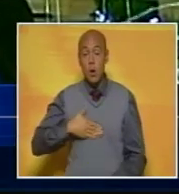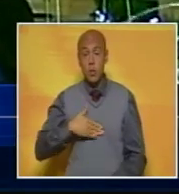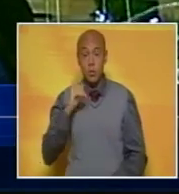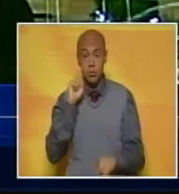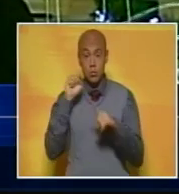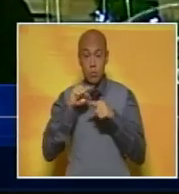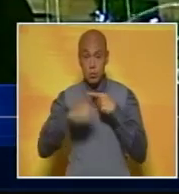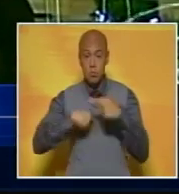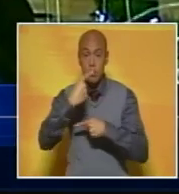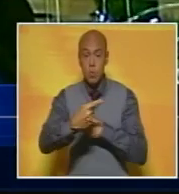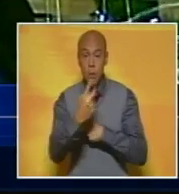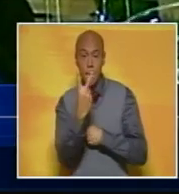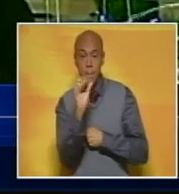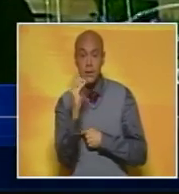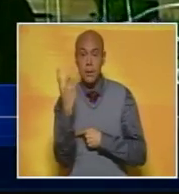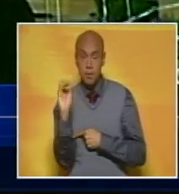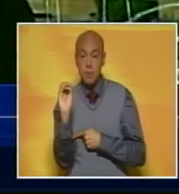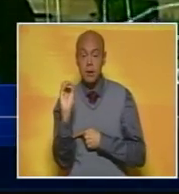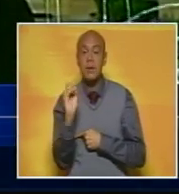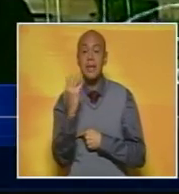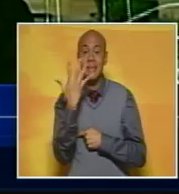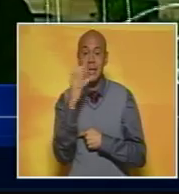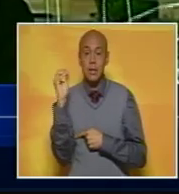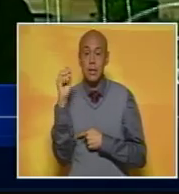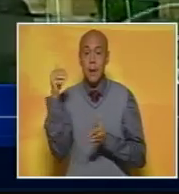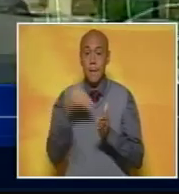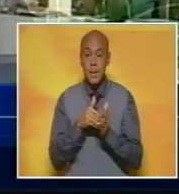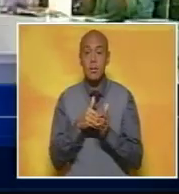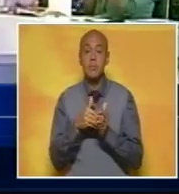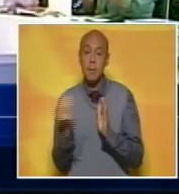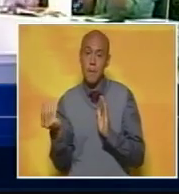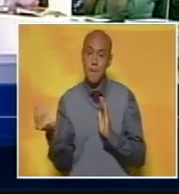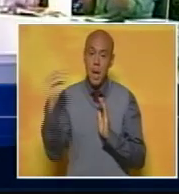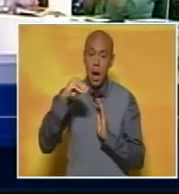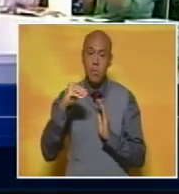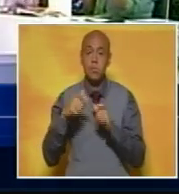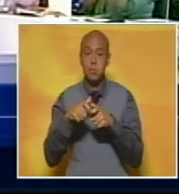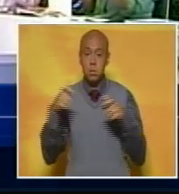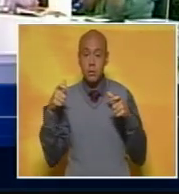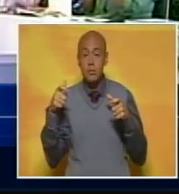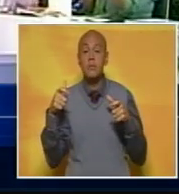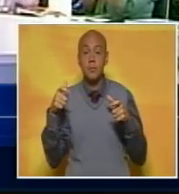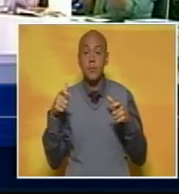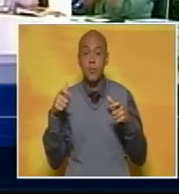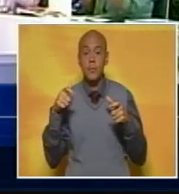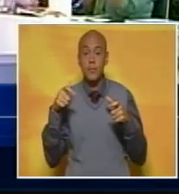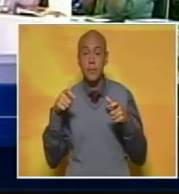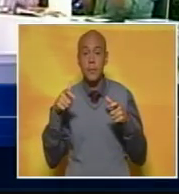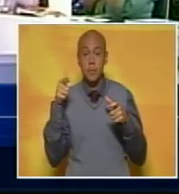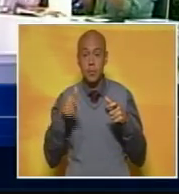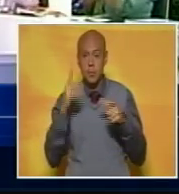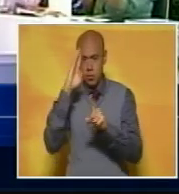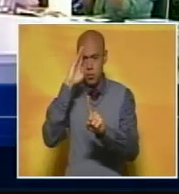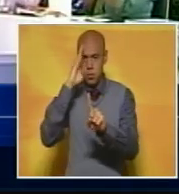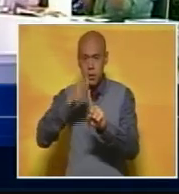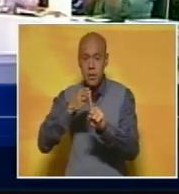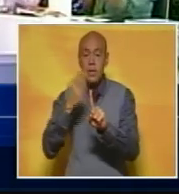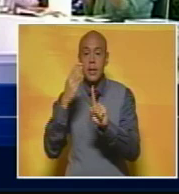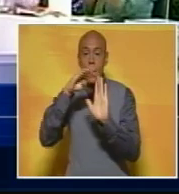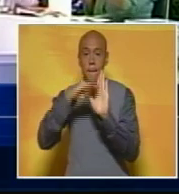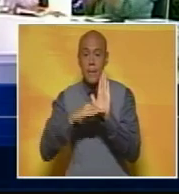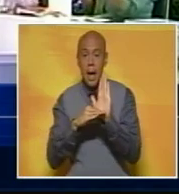año 2020. 500.000 viviendas más, año 2020, rumbo al Plan de la